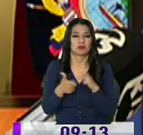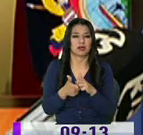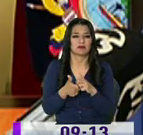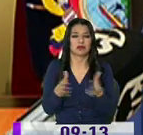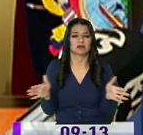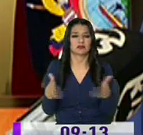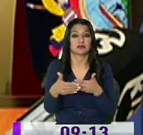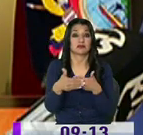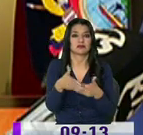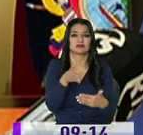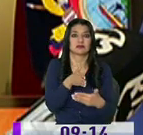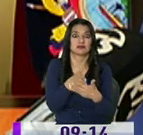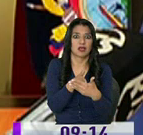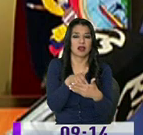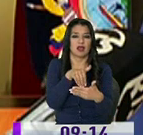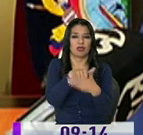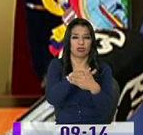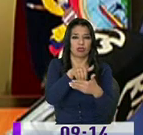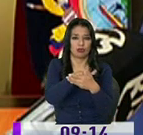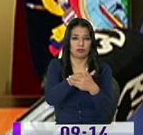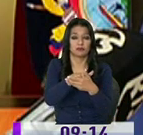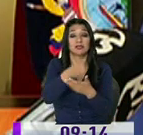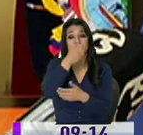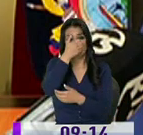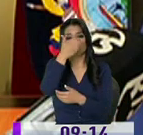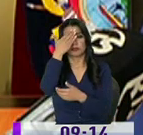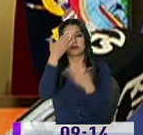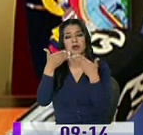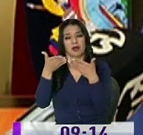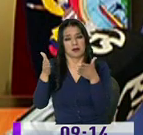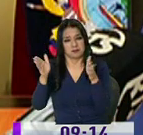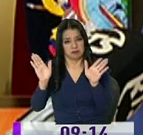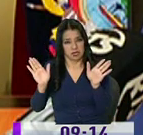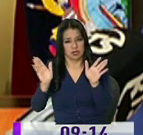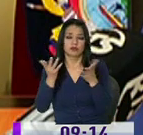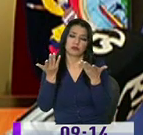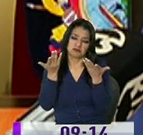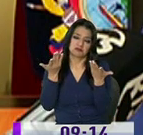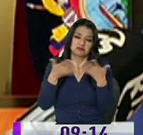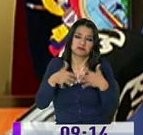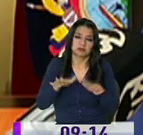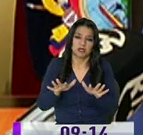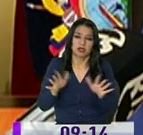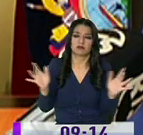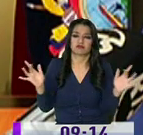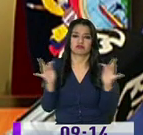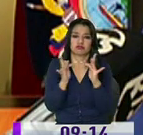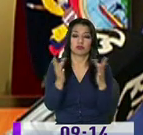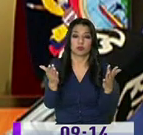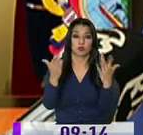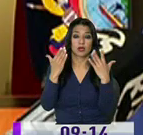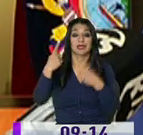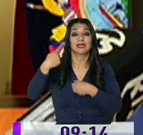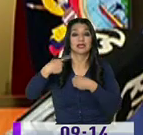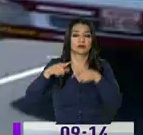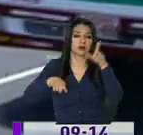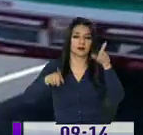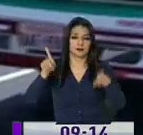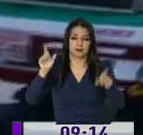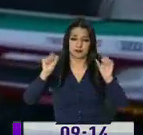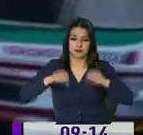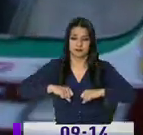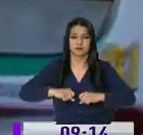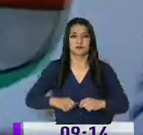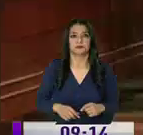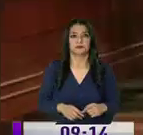circulación. Se ha habilitado Santo Domingo, es posible la conexión Guayaquil-Quito en ciertos momentos.